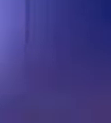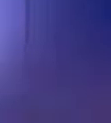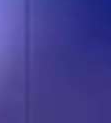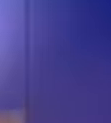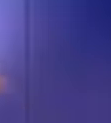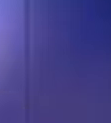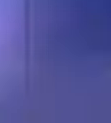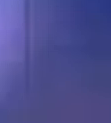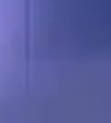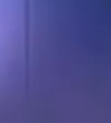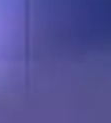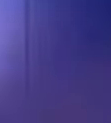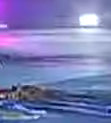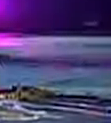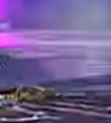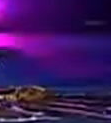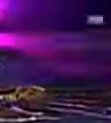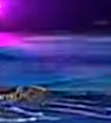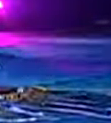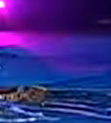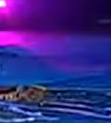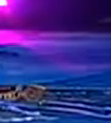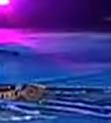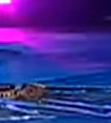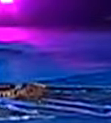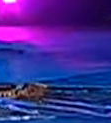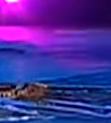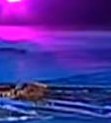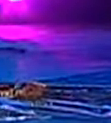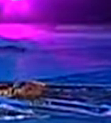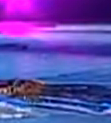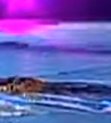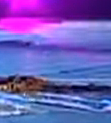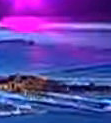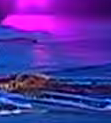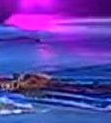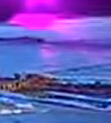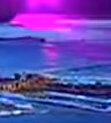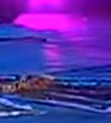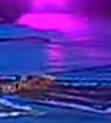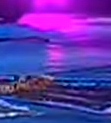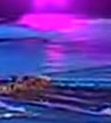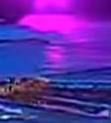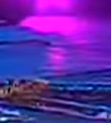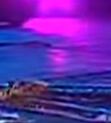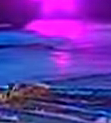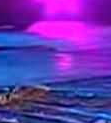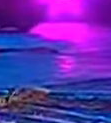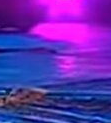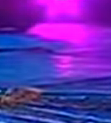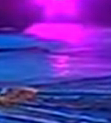finalista, Drag Kiova, con su fantasía Osiris. Y el ganador, el flamante vencedor de esta noche, Drag Soul, con su